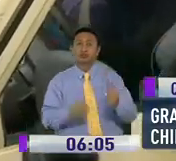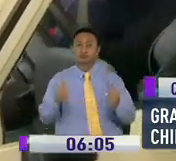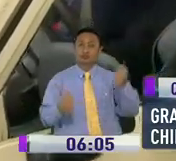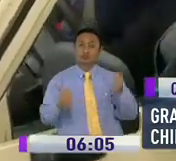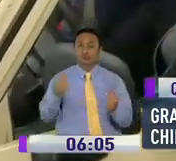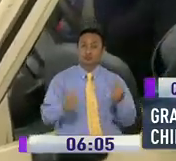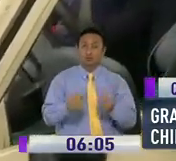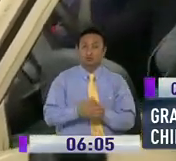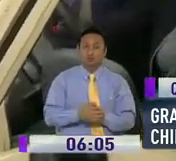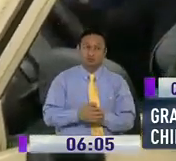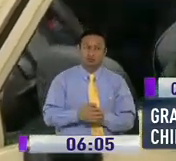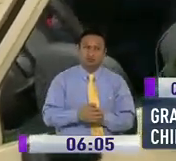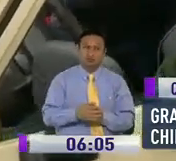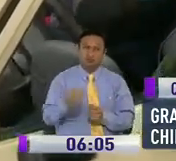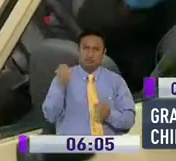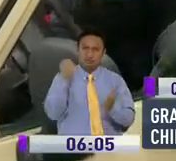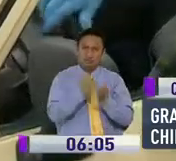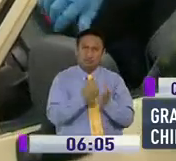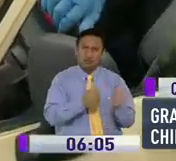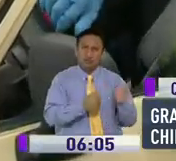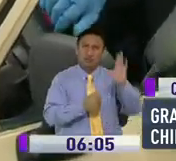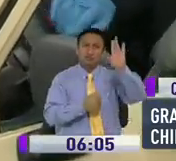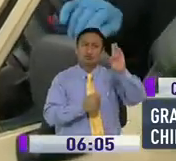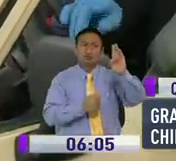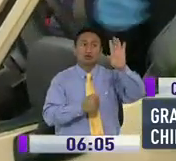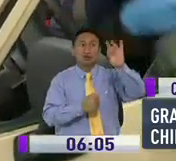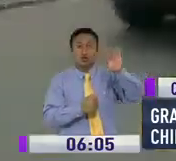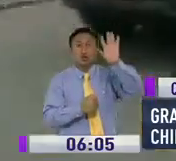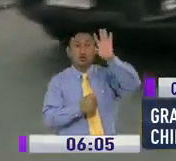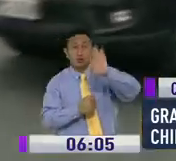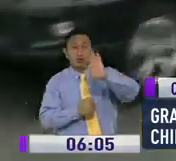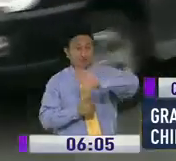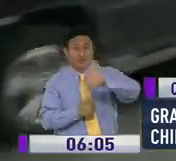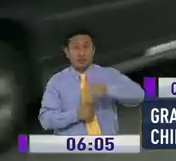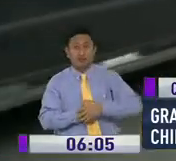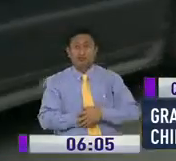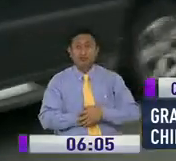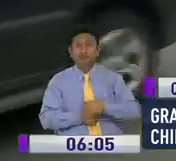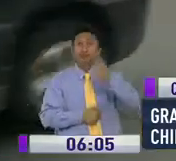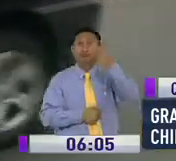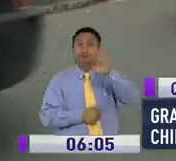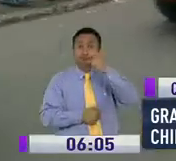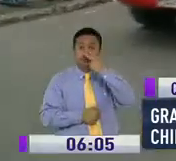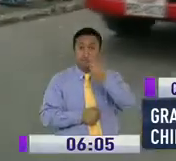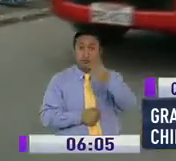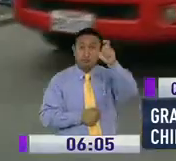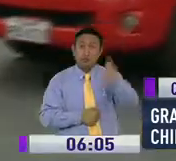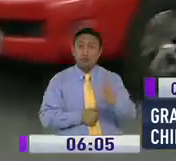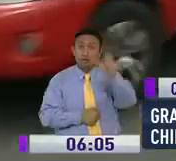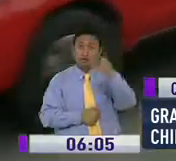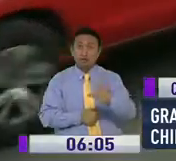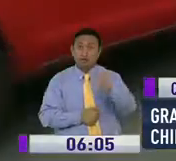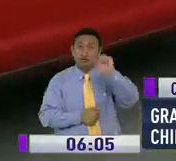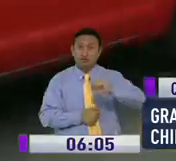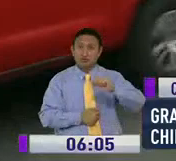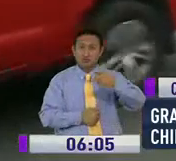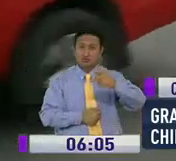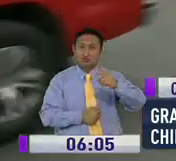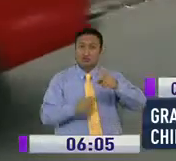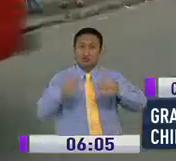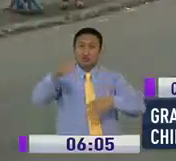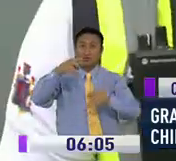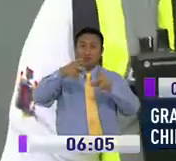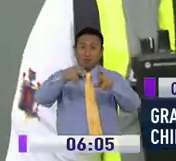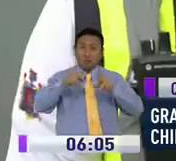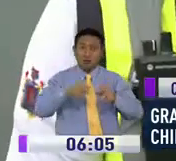vehículos que no correspondían a la placa 7, 8 y 9. Además de que se identificó a ciudadanos haciendo mal uso del